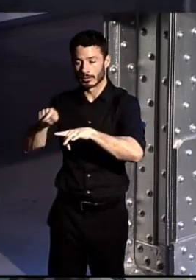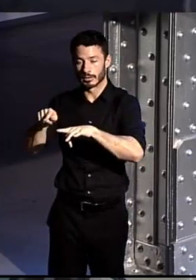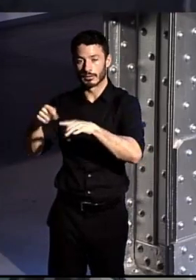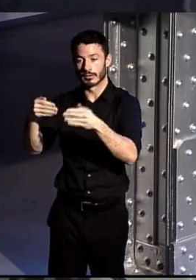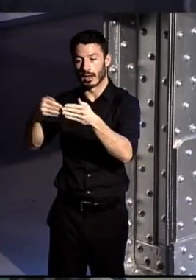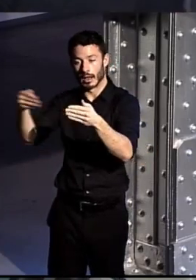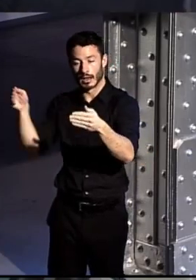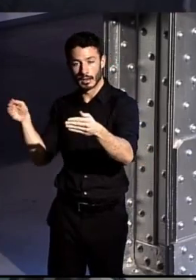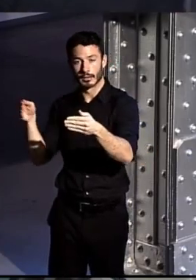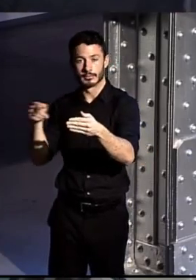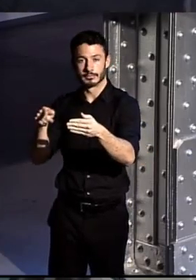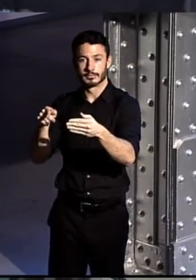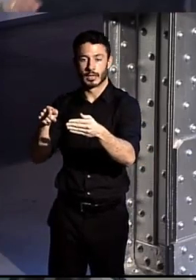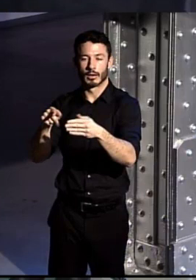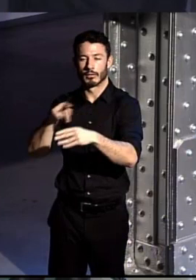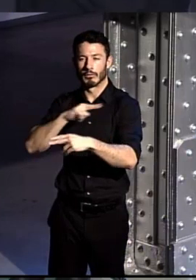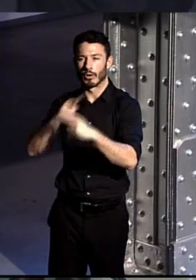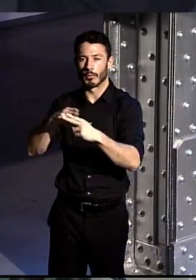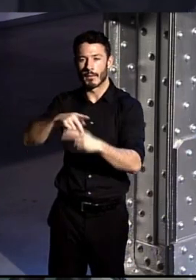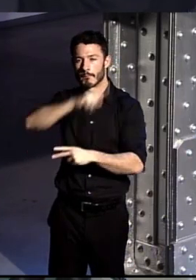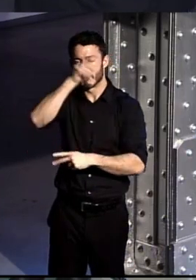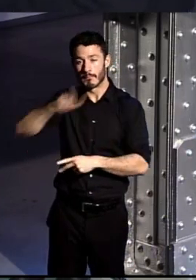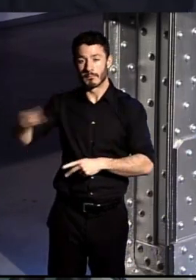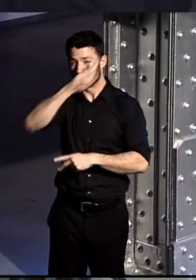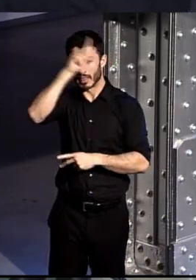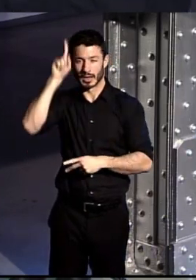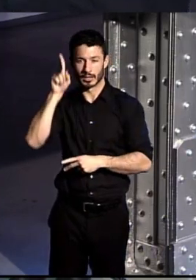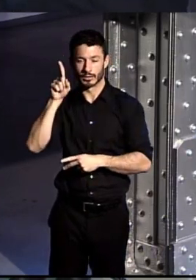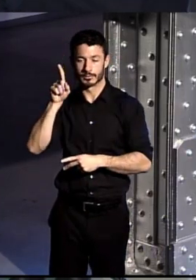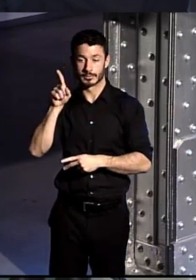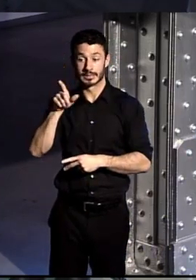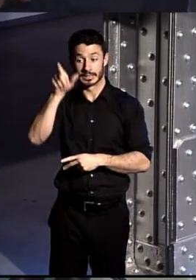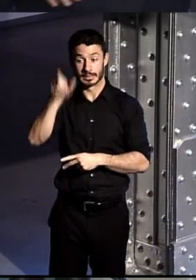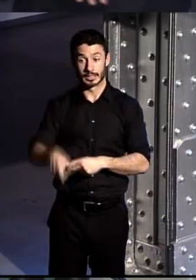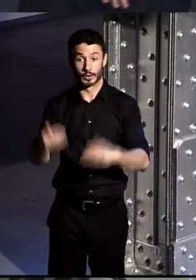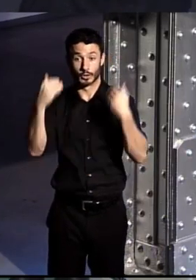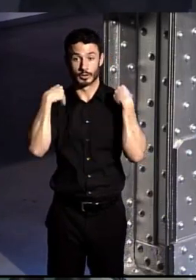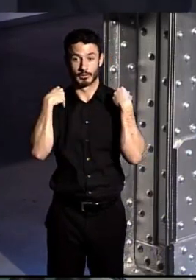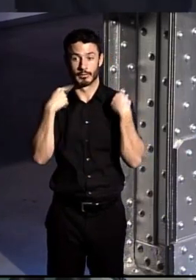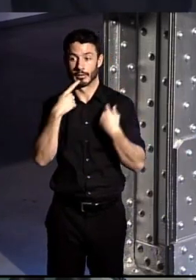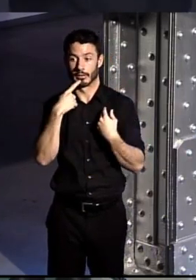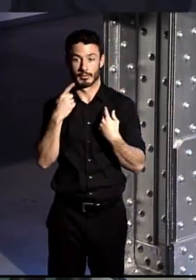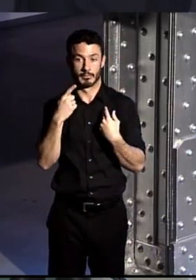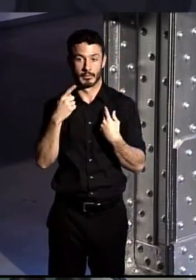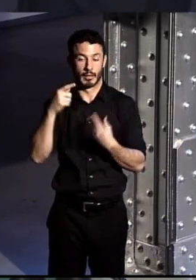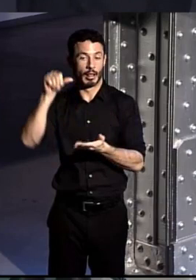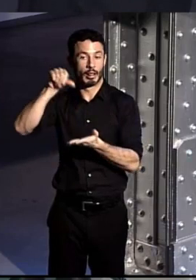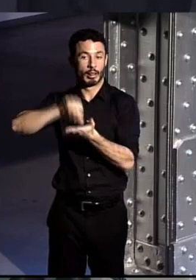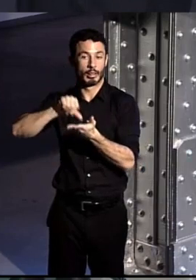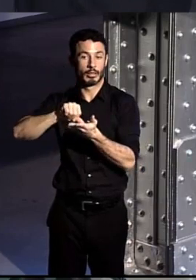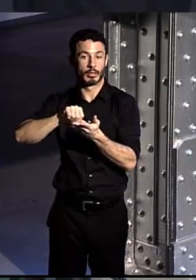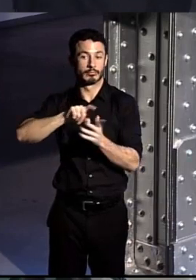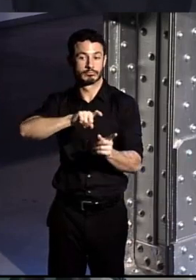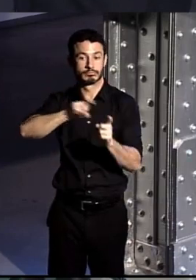se llamaba Madrileños, me parece, ¿no? Sí. Que el comisario había sido Chema Madoz, ¿no? Que había ido por toda la ciudad con